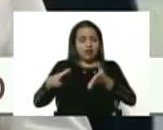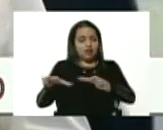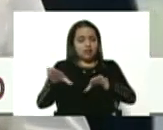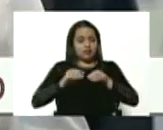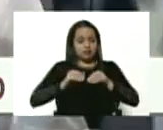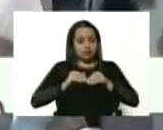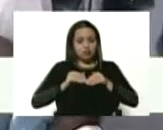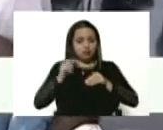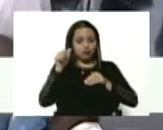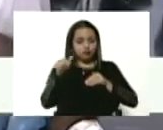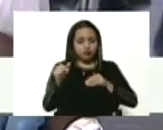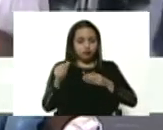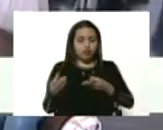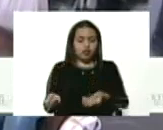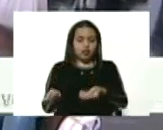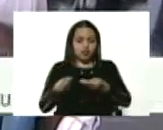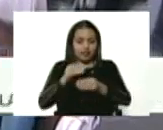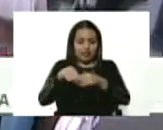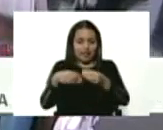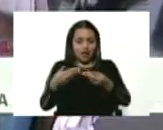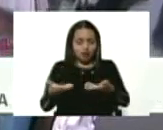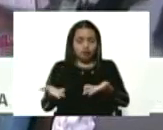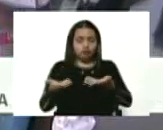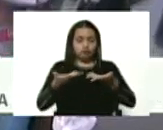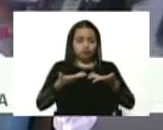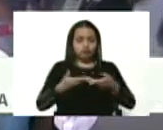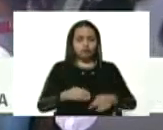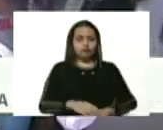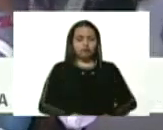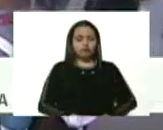este presente, este regalo,